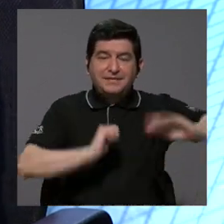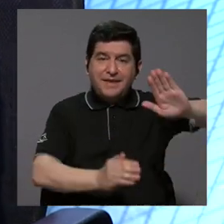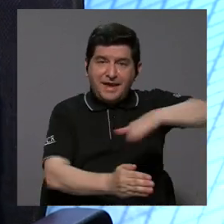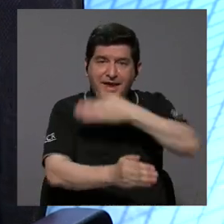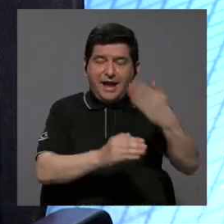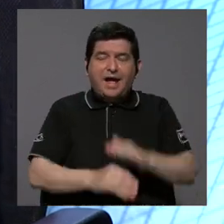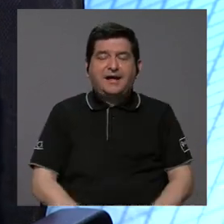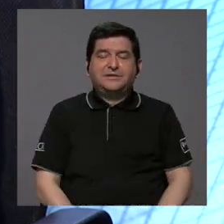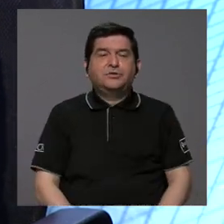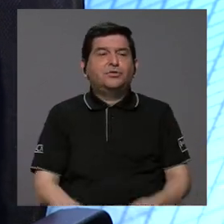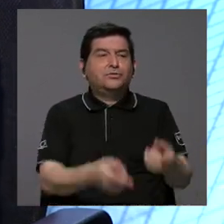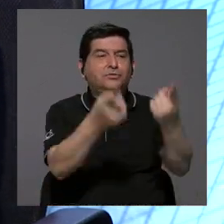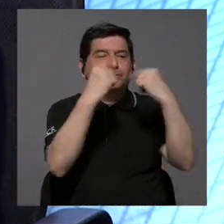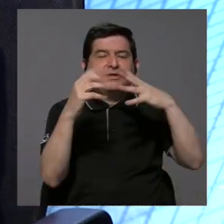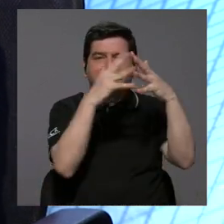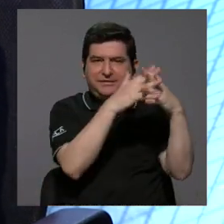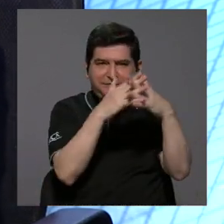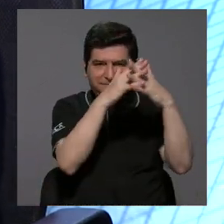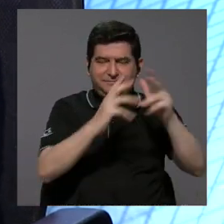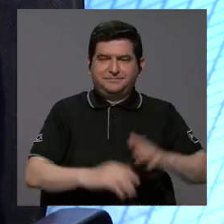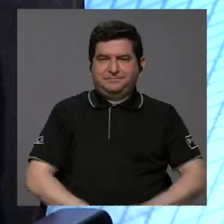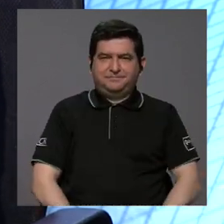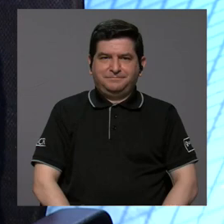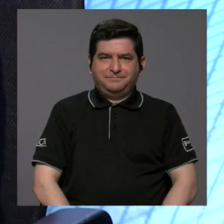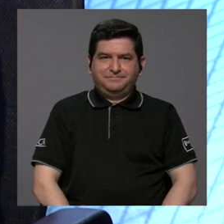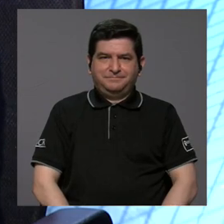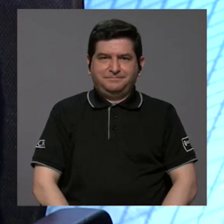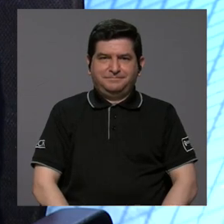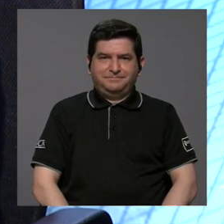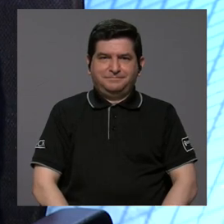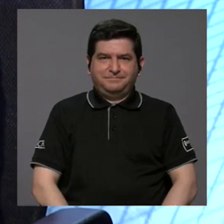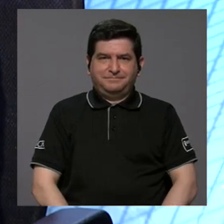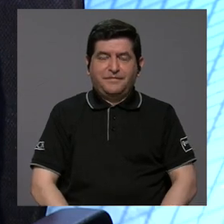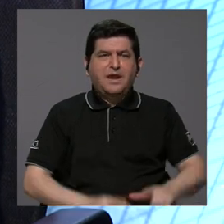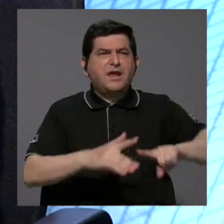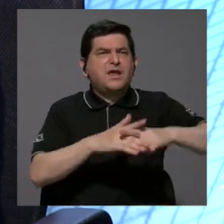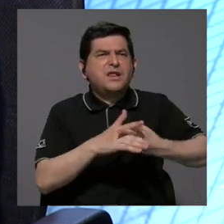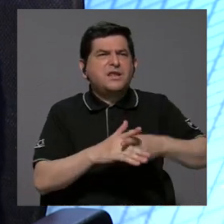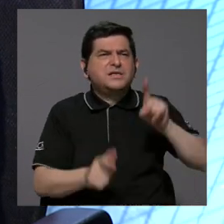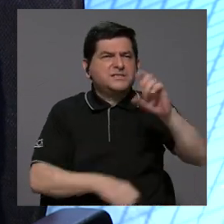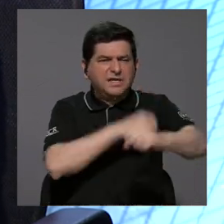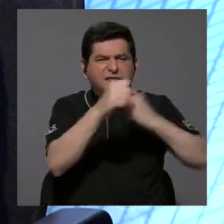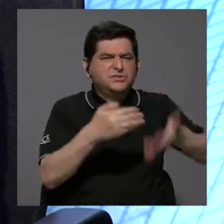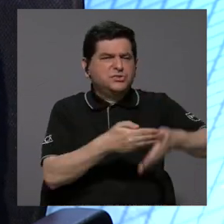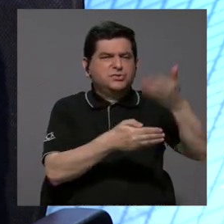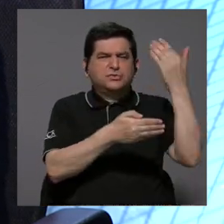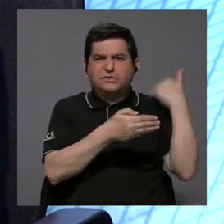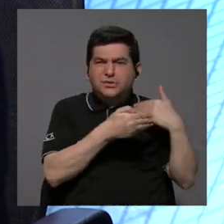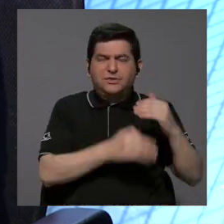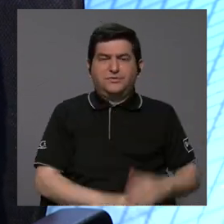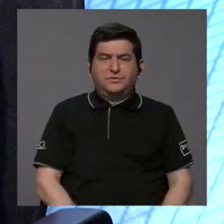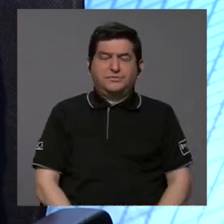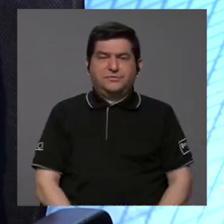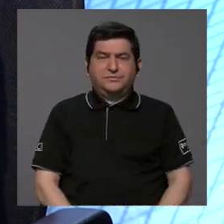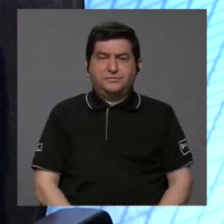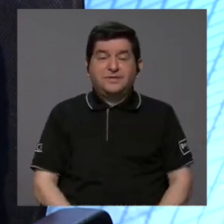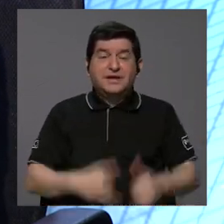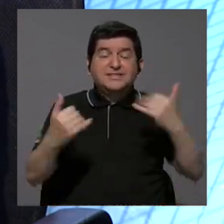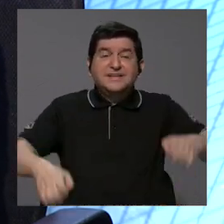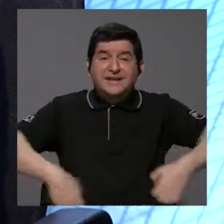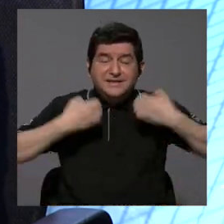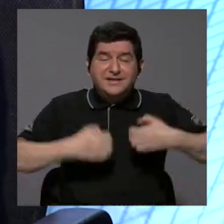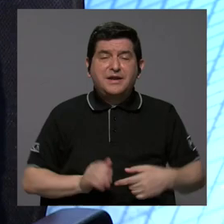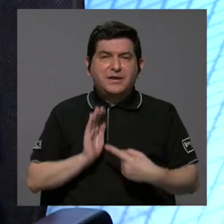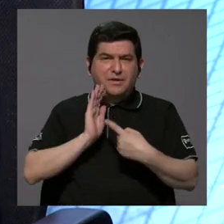musical es un género estadounidense nace hace más de 100 años casualmente porque ya